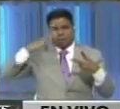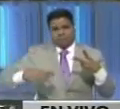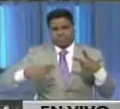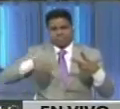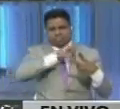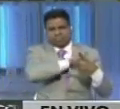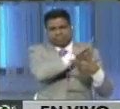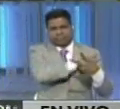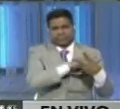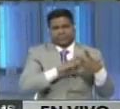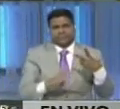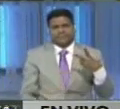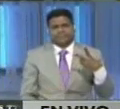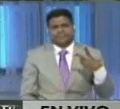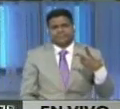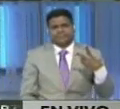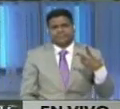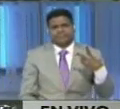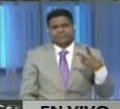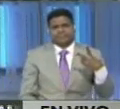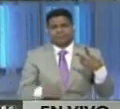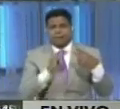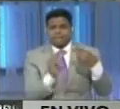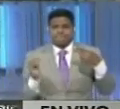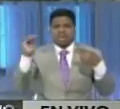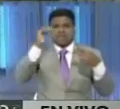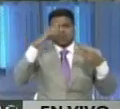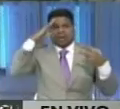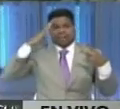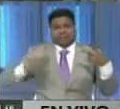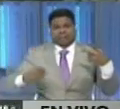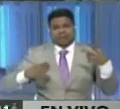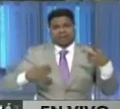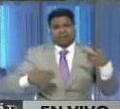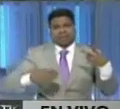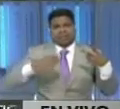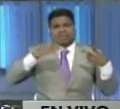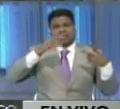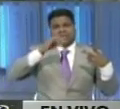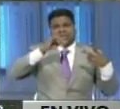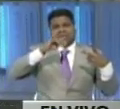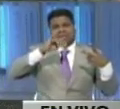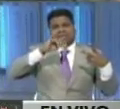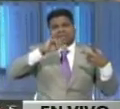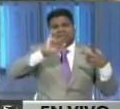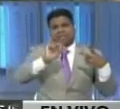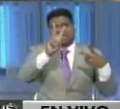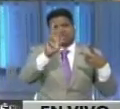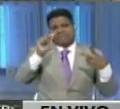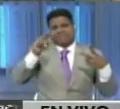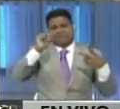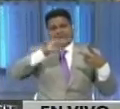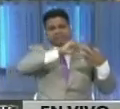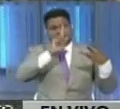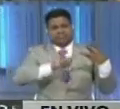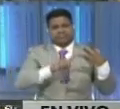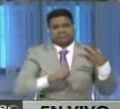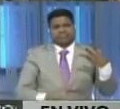región estratégica de defensa integral el mayor general Iván Hidalgo Terán así como también el jefe